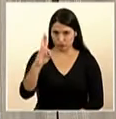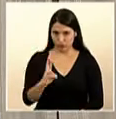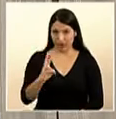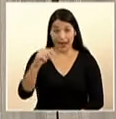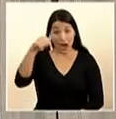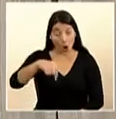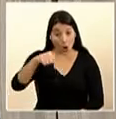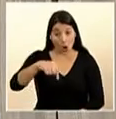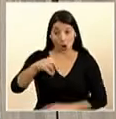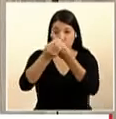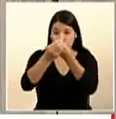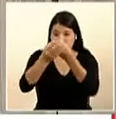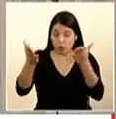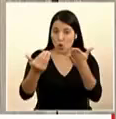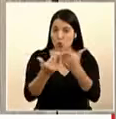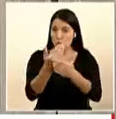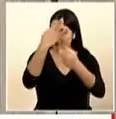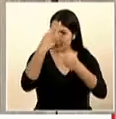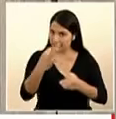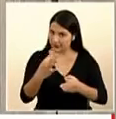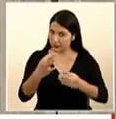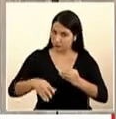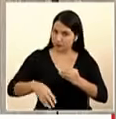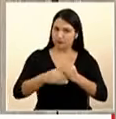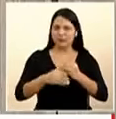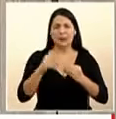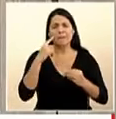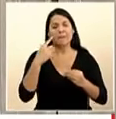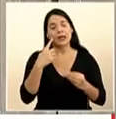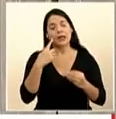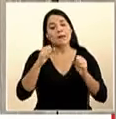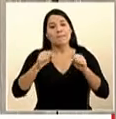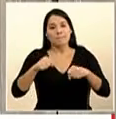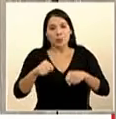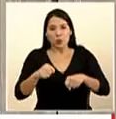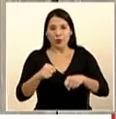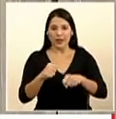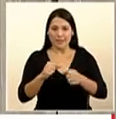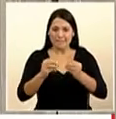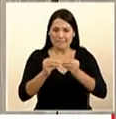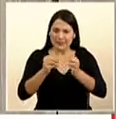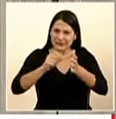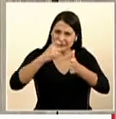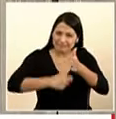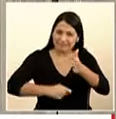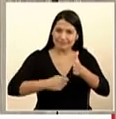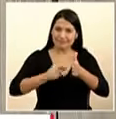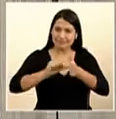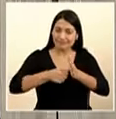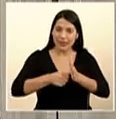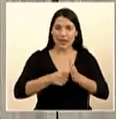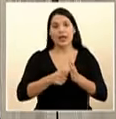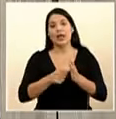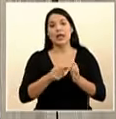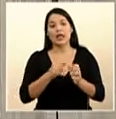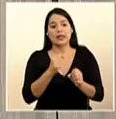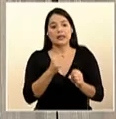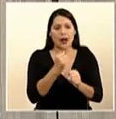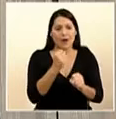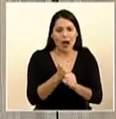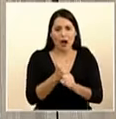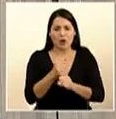de medidas adicionales que reforzarán el accionar del gobierno y del país para protegernos de cara